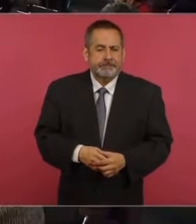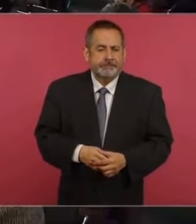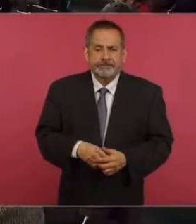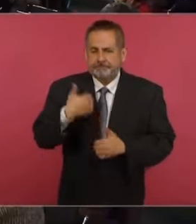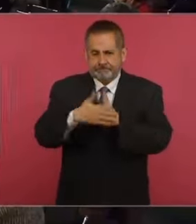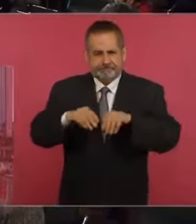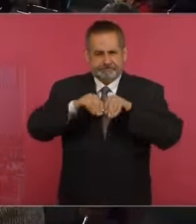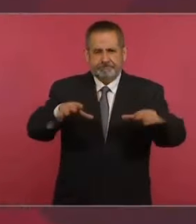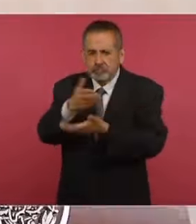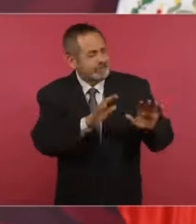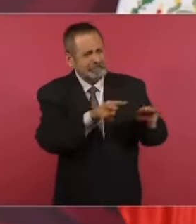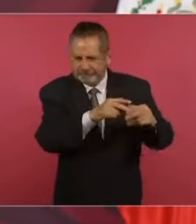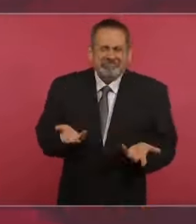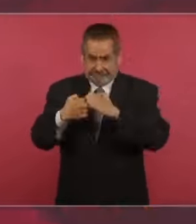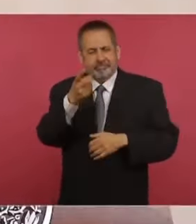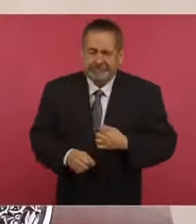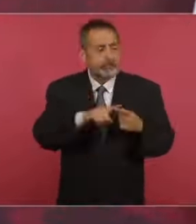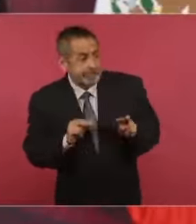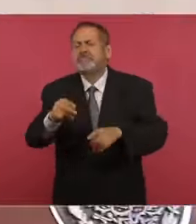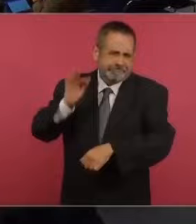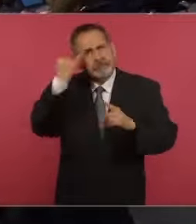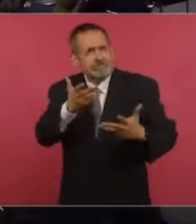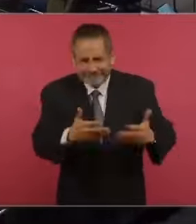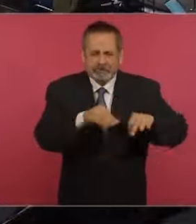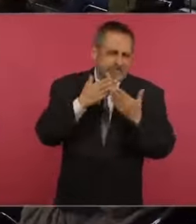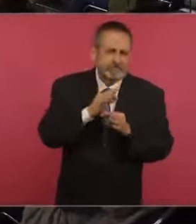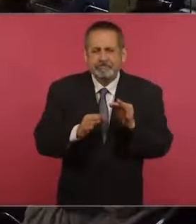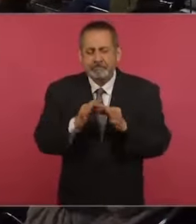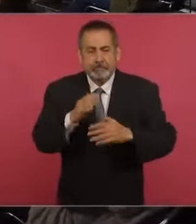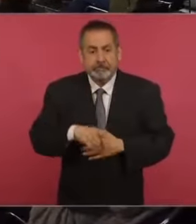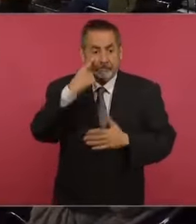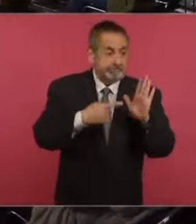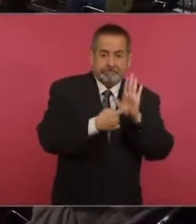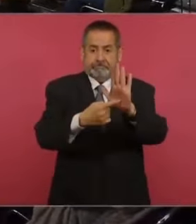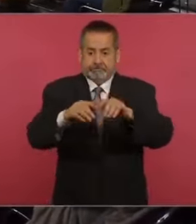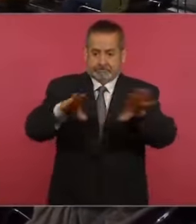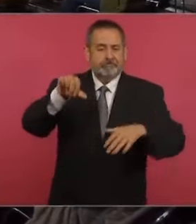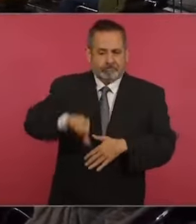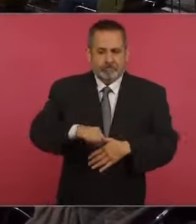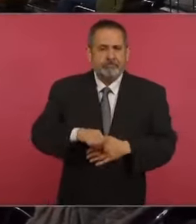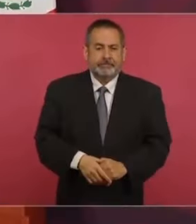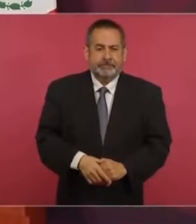a dar a conocer algo aquí donde no nos ven. Unos momentos después. Miren lo que les voy a mostrar, lo de hoy,